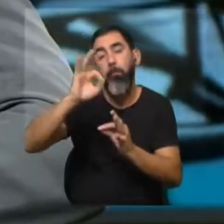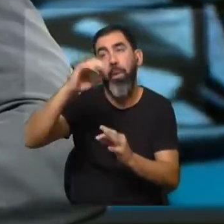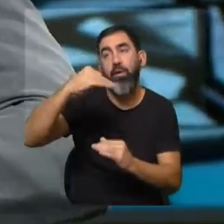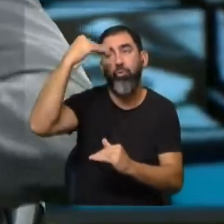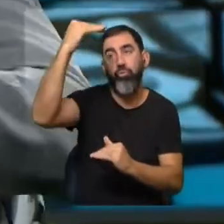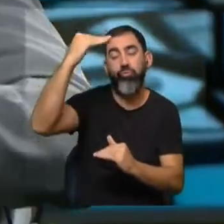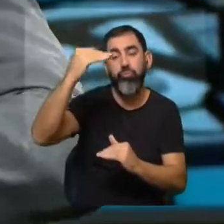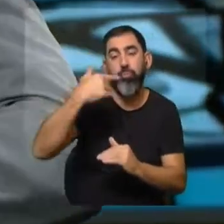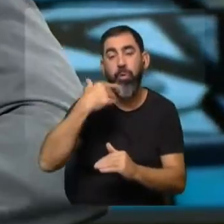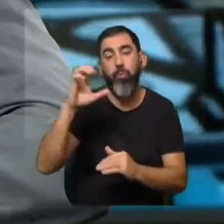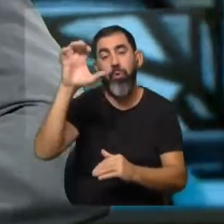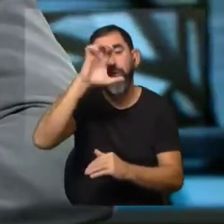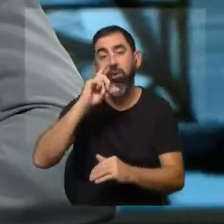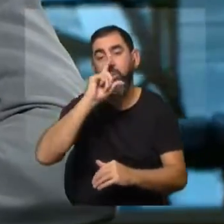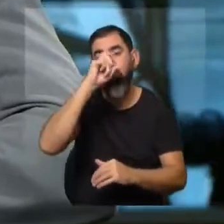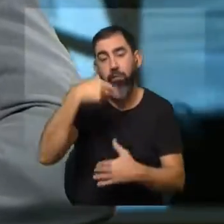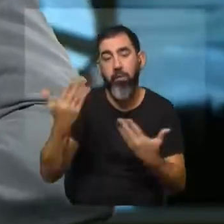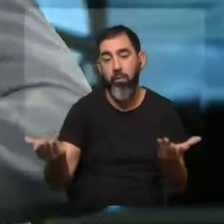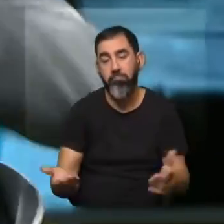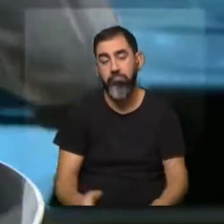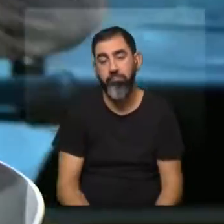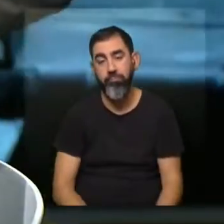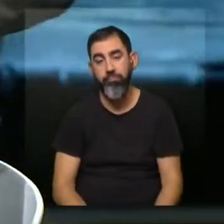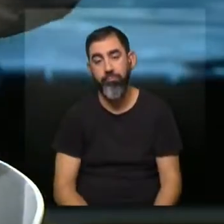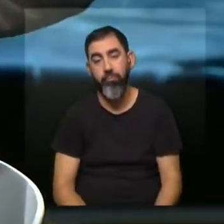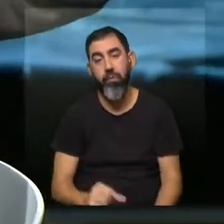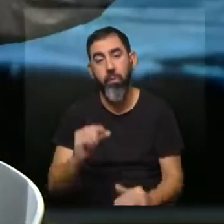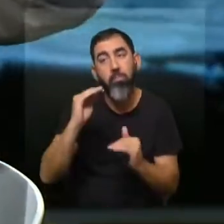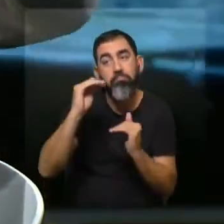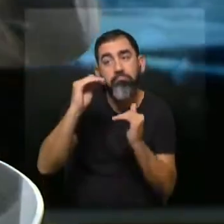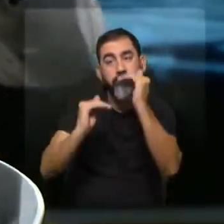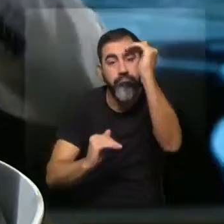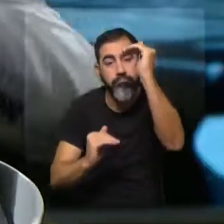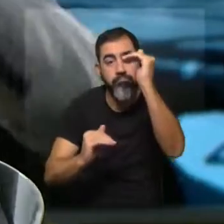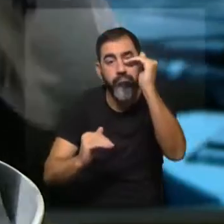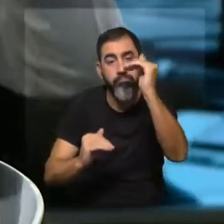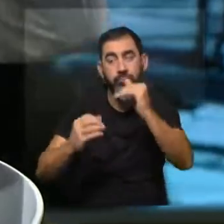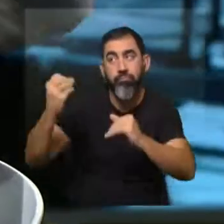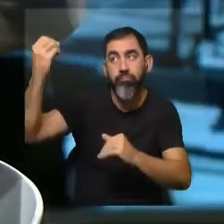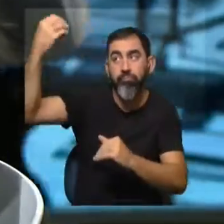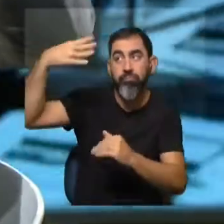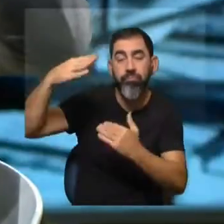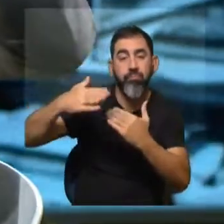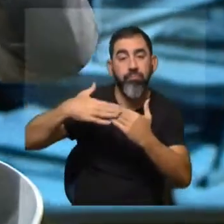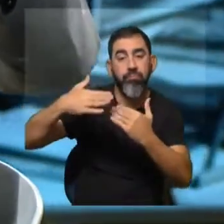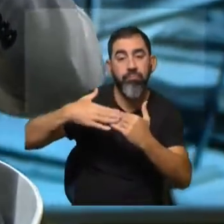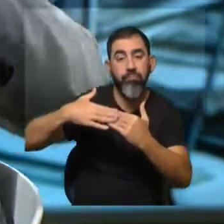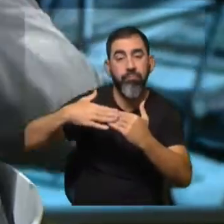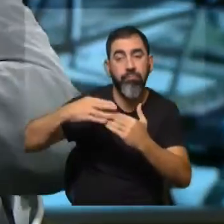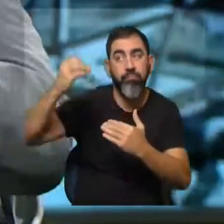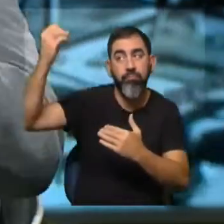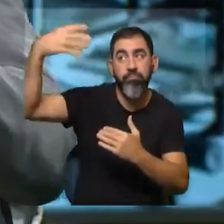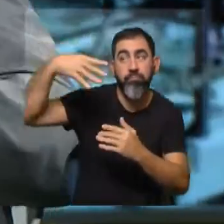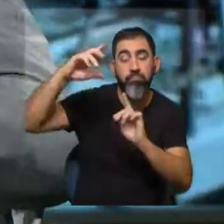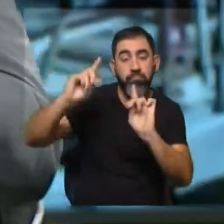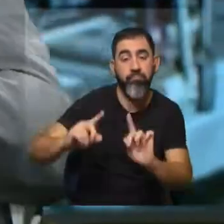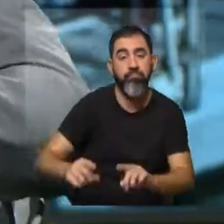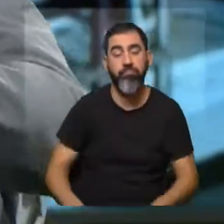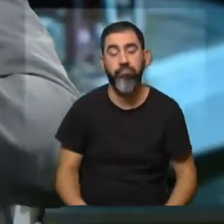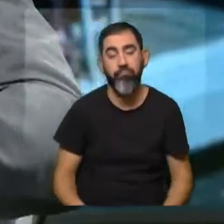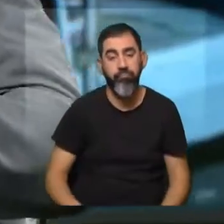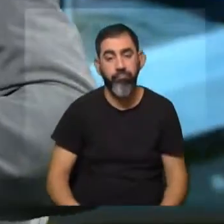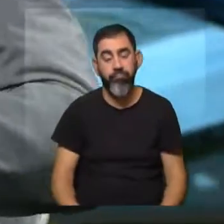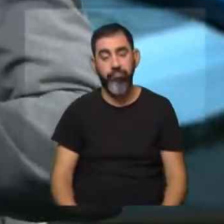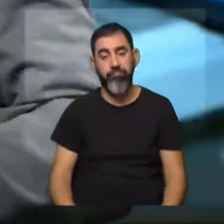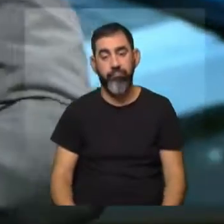se puede vivir en el Cerro Montevideo, que estamos un poquito más altos, recibimos más ultravioletas, un poquito más de rayos cósmicos. Bueno, todo eso